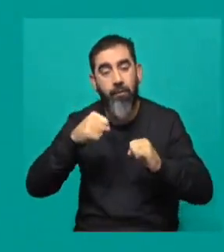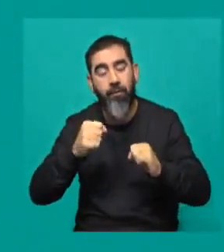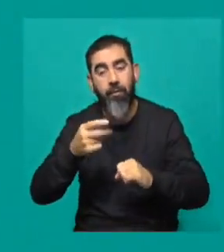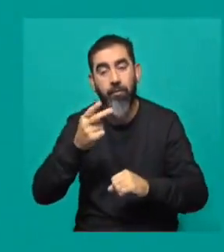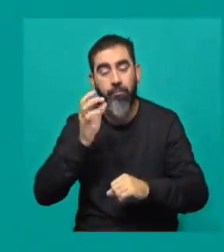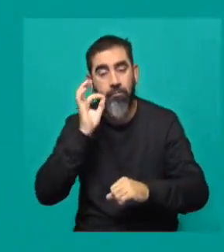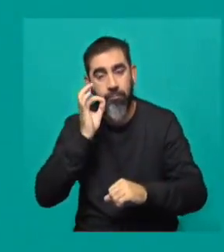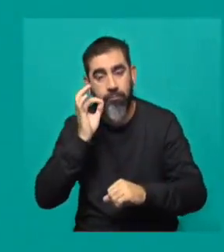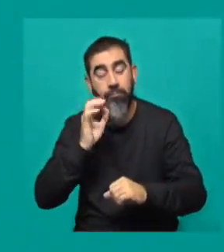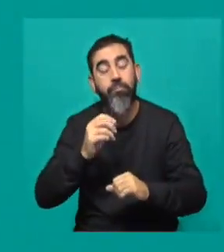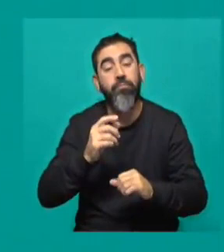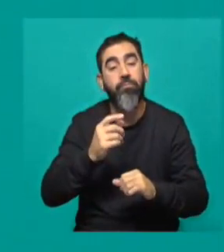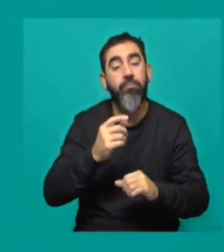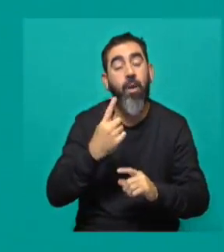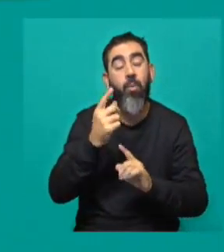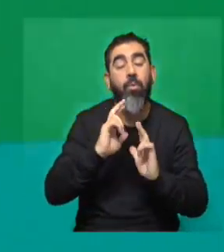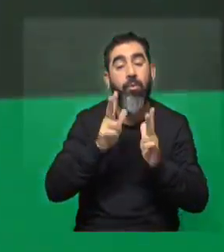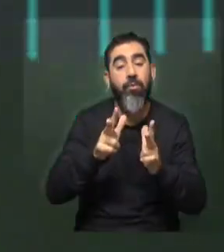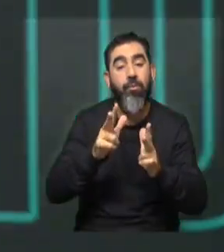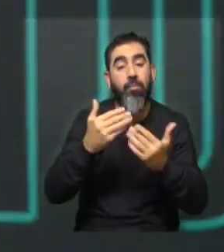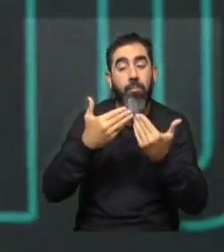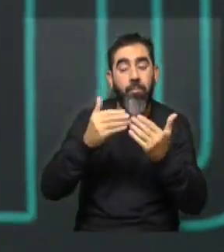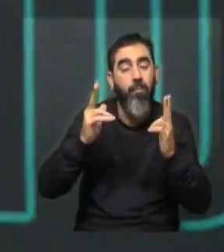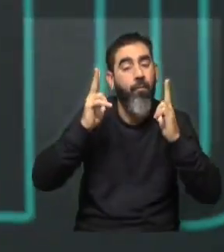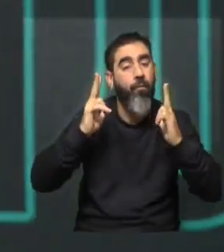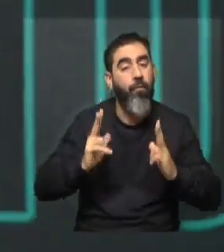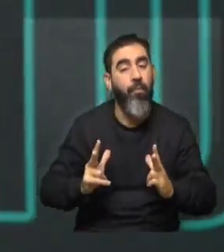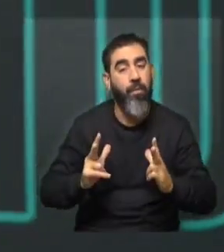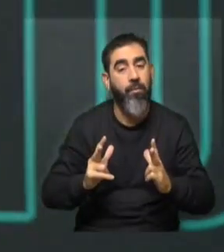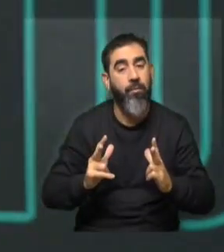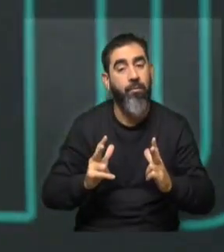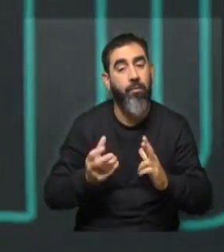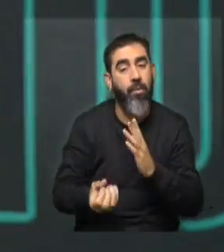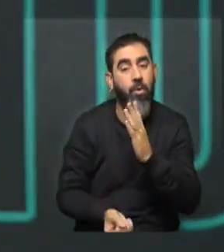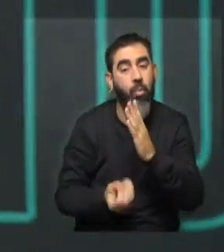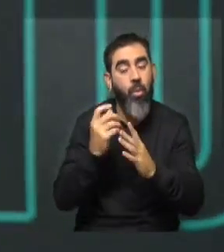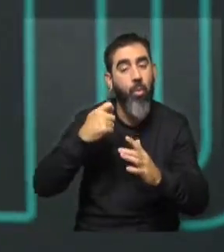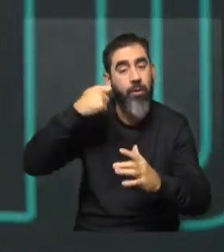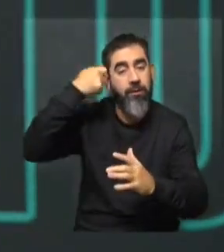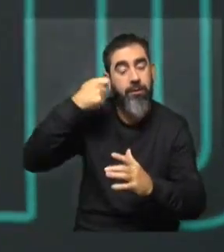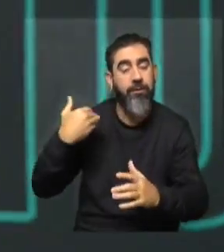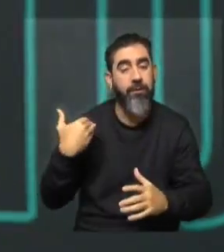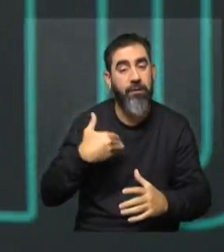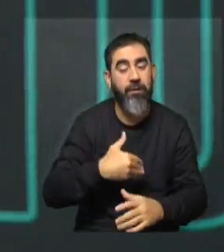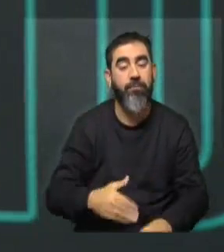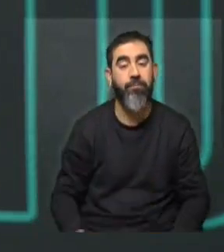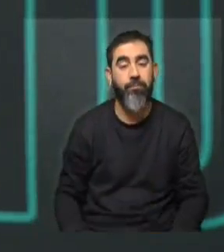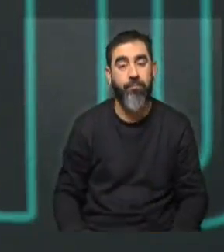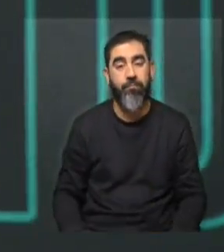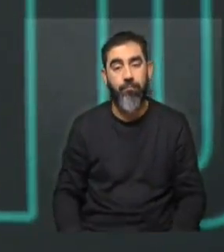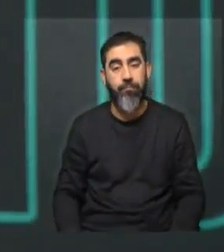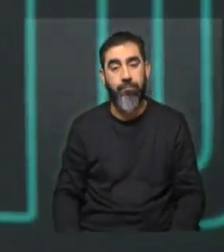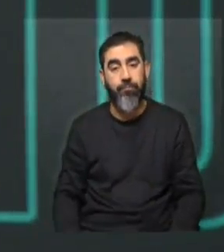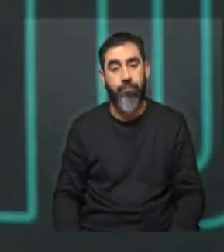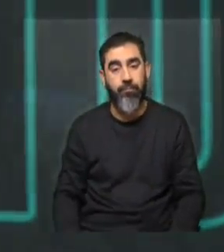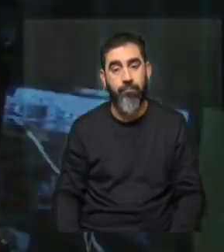y es considerado por muchos en Argentina como el inicio formal del llamado nuevo cine argentino un fenómeno que